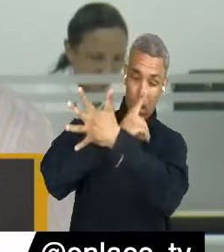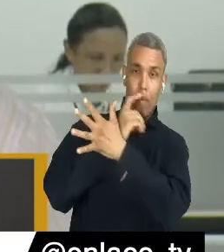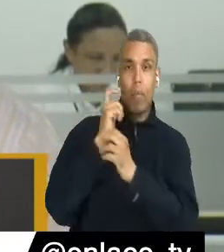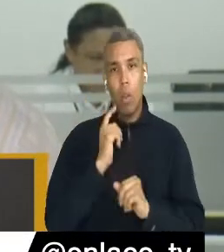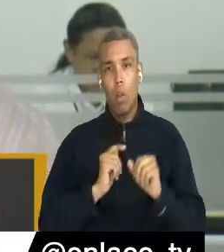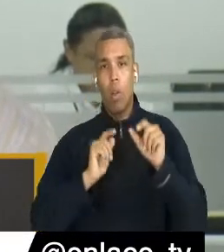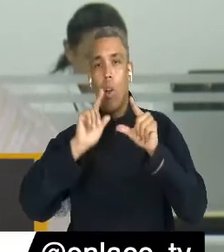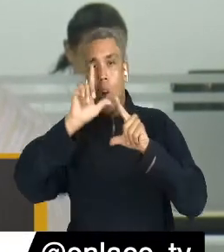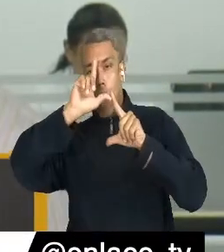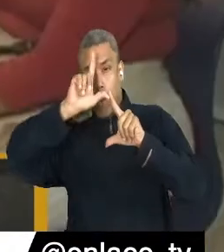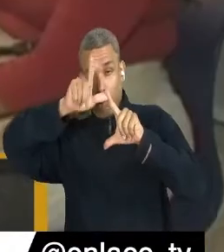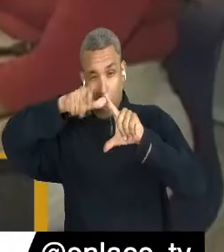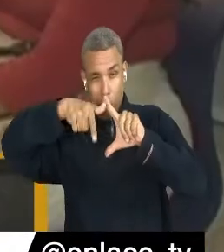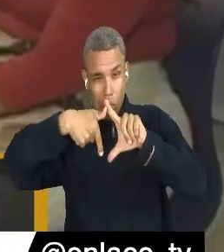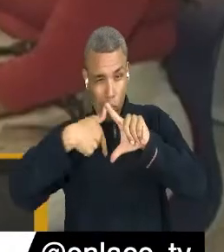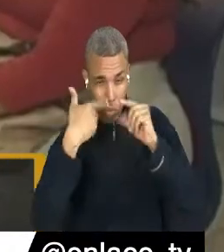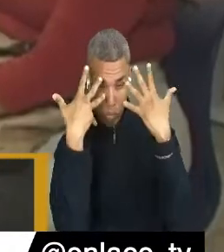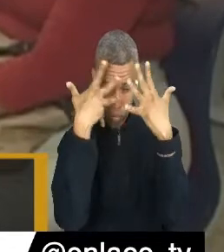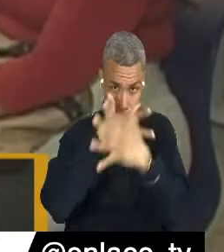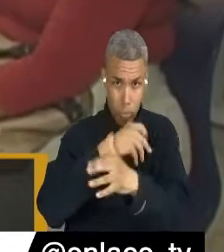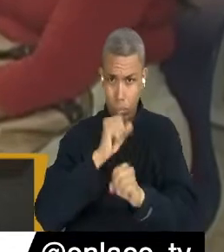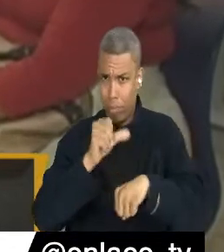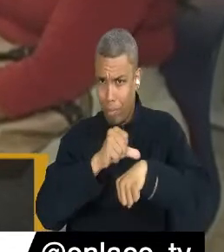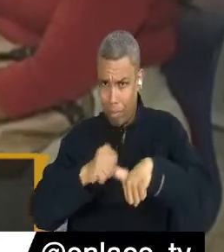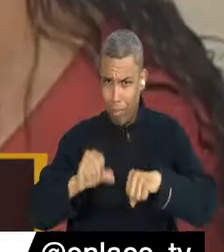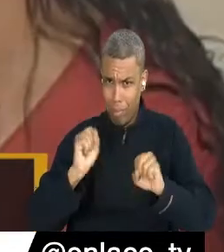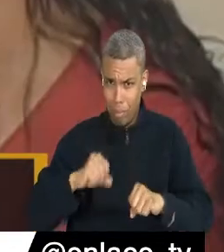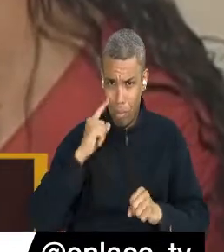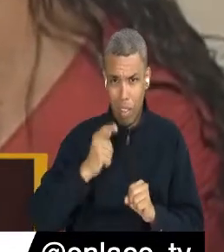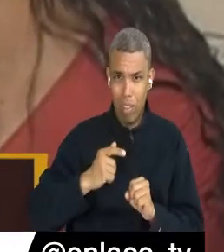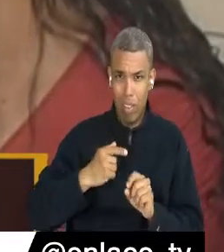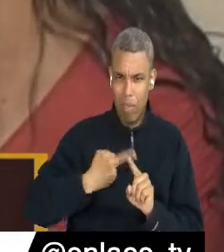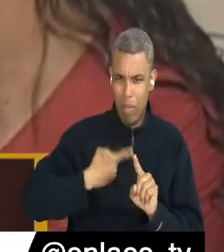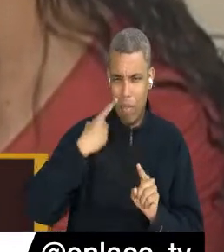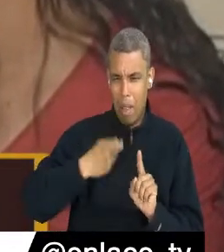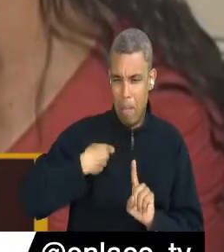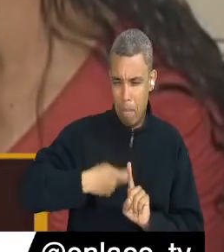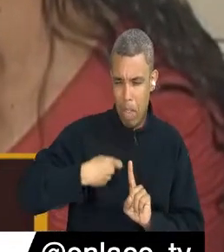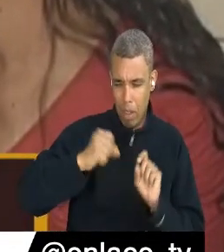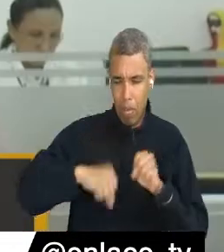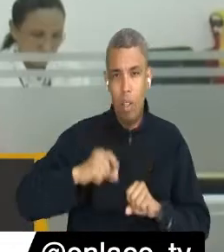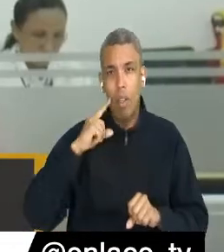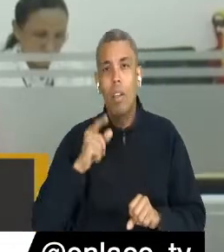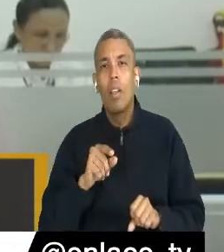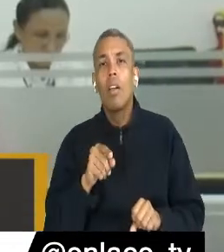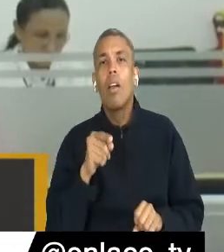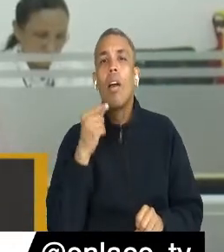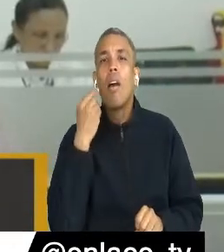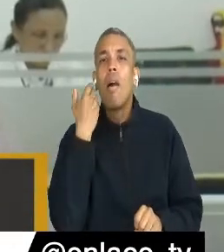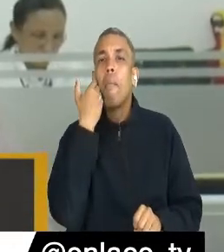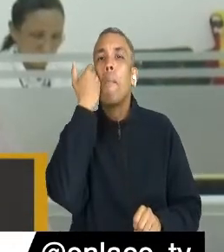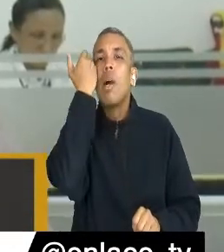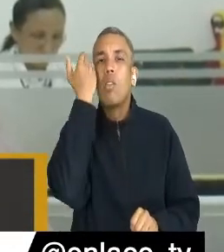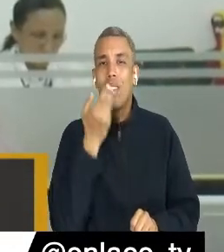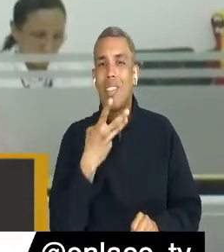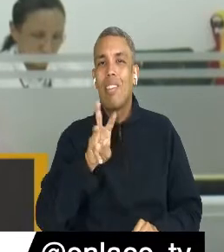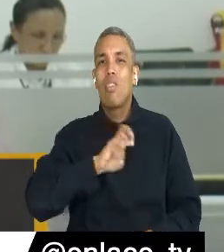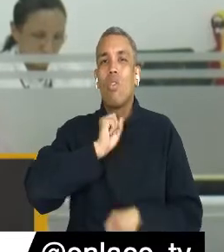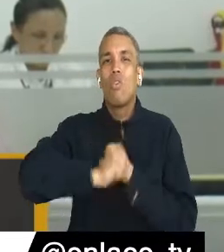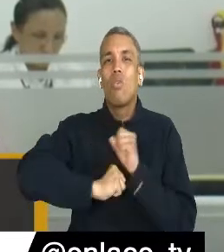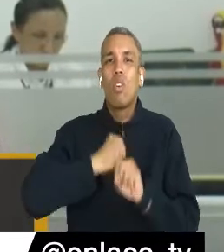alimentación para cuando vayan a operarse. Sobre quienes pueden acceder al uso de esta oferta se ha dicho: para personas mayores de 18 años son las